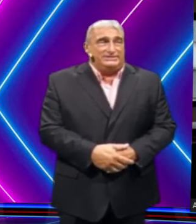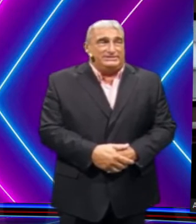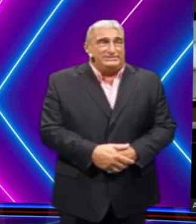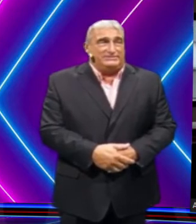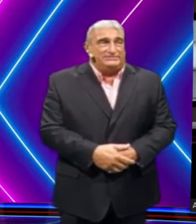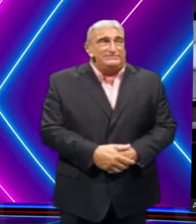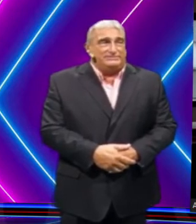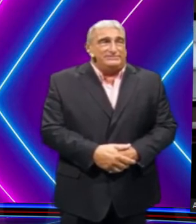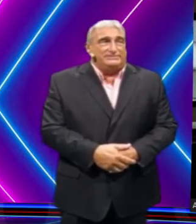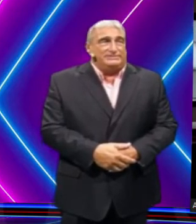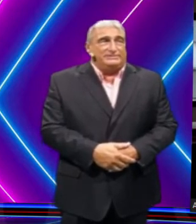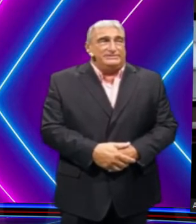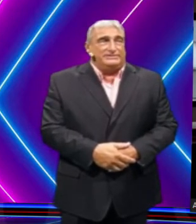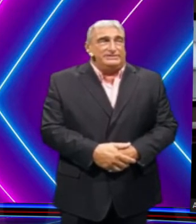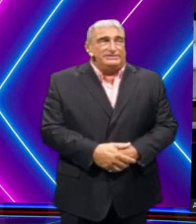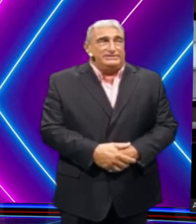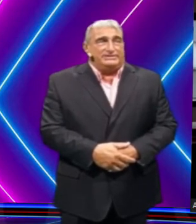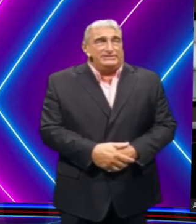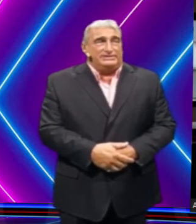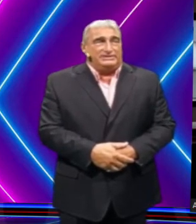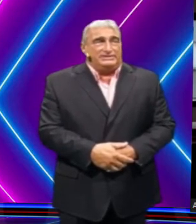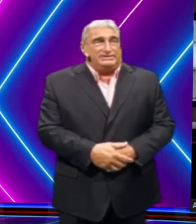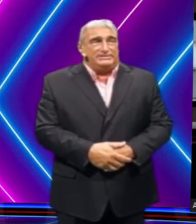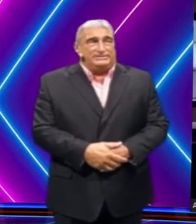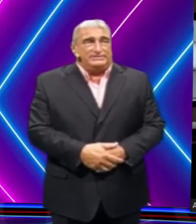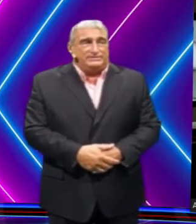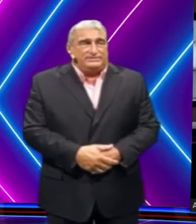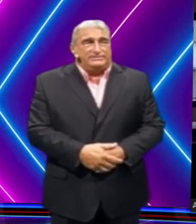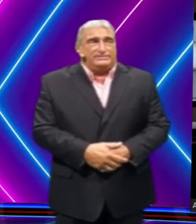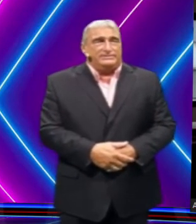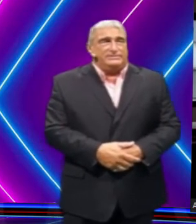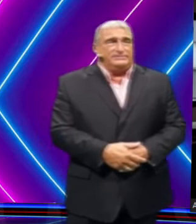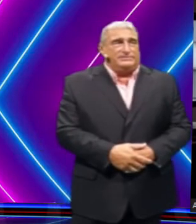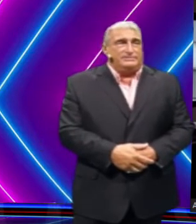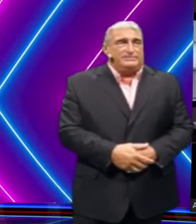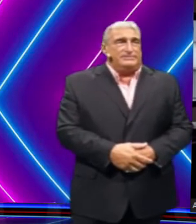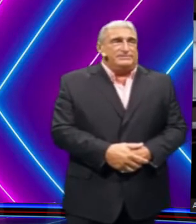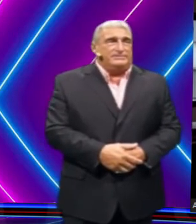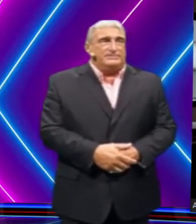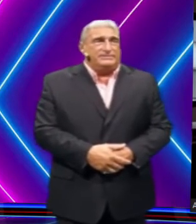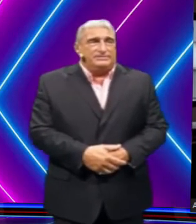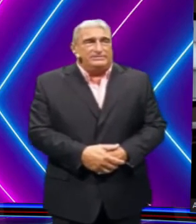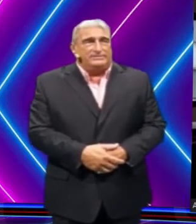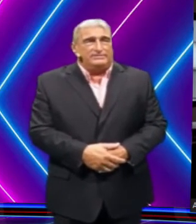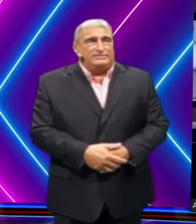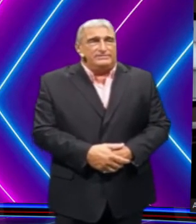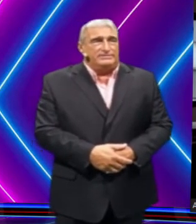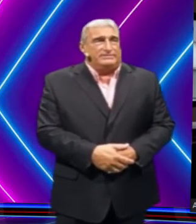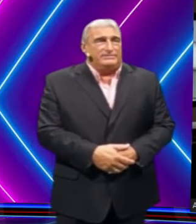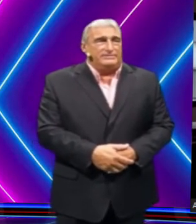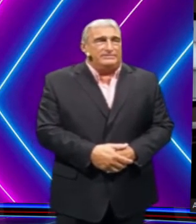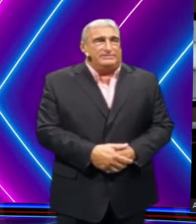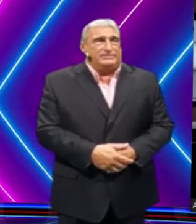por boludo. Le dieron un vuelto y dice, che, tenés un boludo, sí, te lo mando a Guzmán. ¿Y qué lo ponemos?